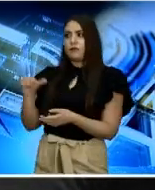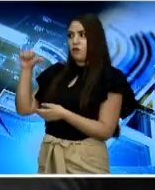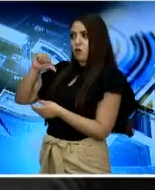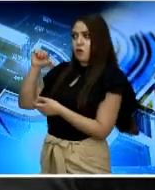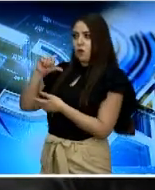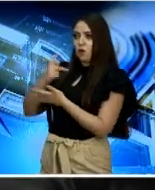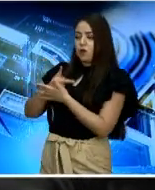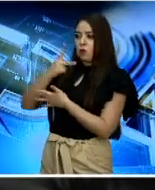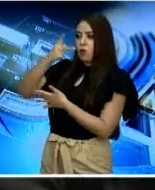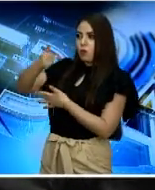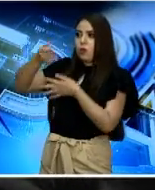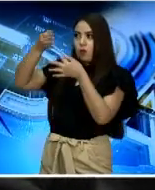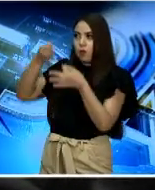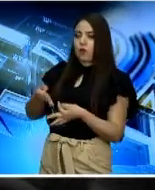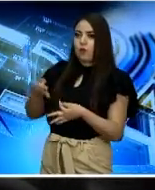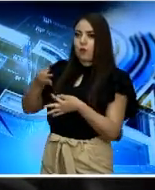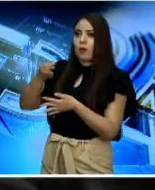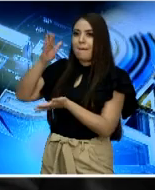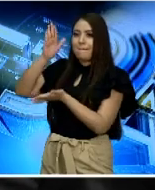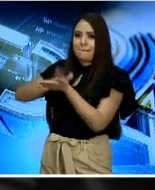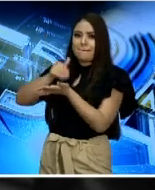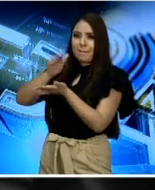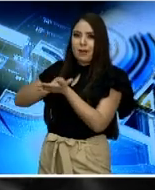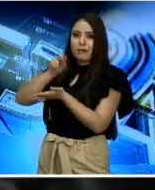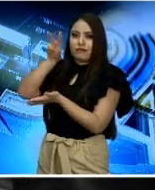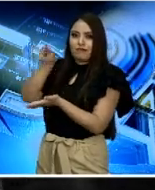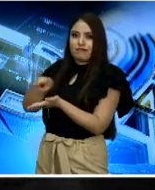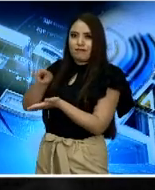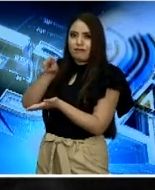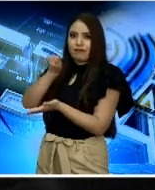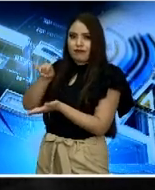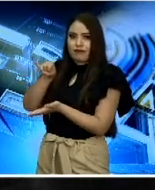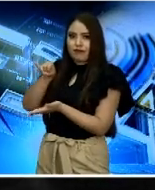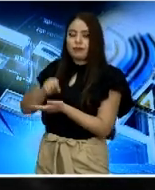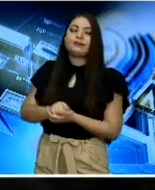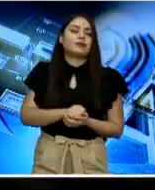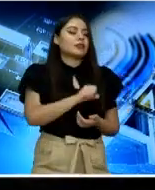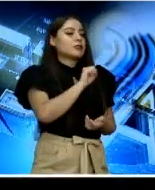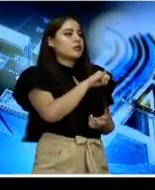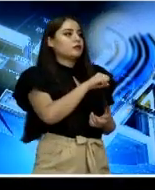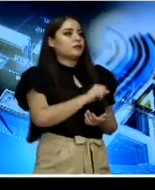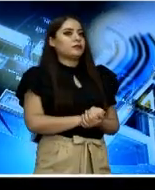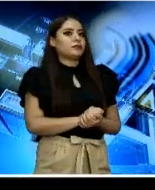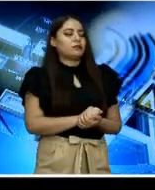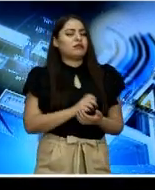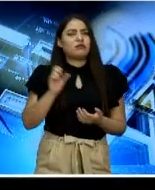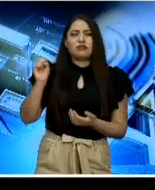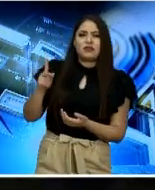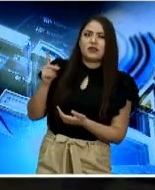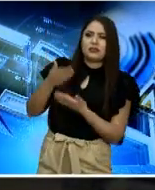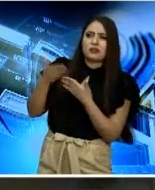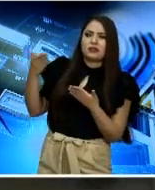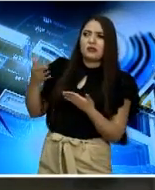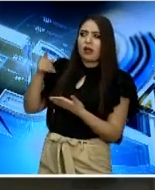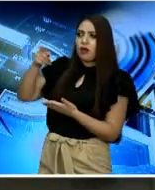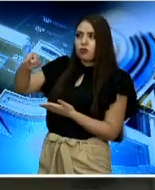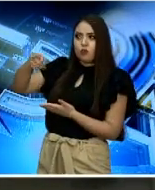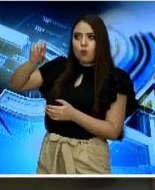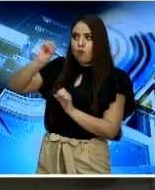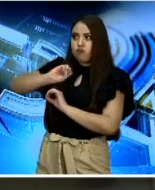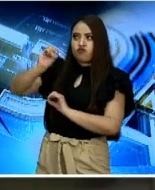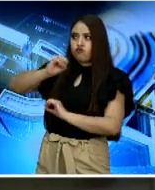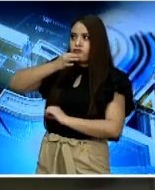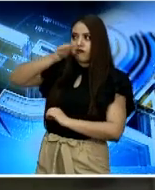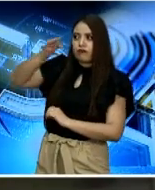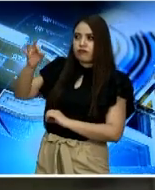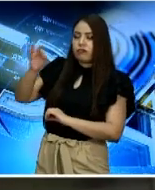del documento de la Secretaría de Educación Pública o no? Sí. Ok, entonces tú no te enteraste de eso que iba a